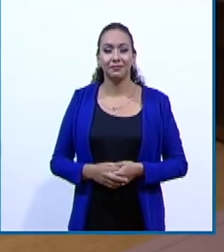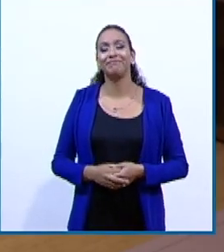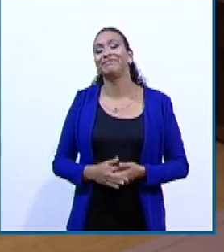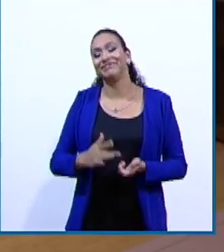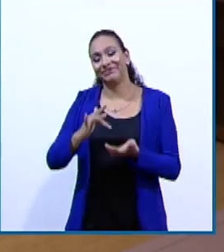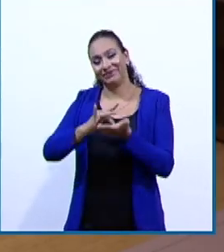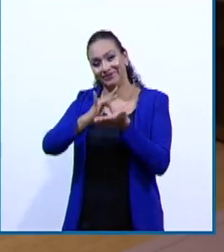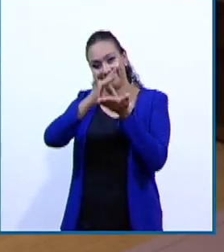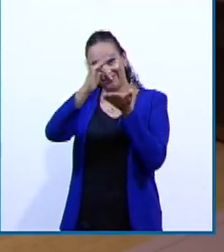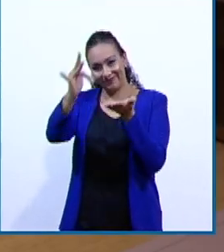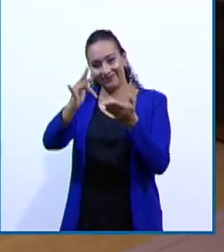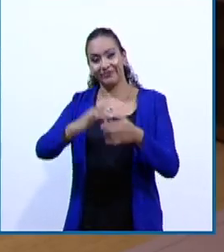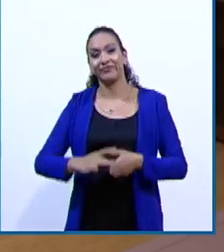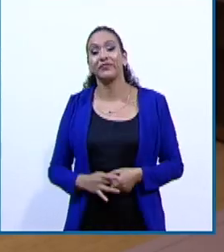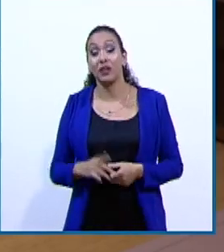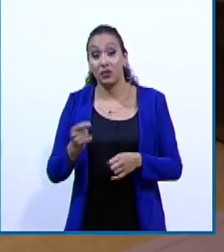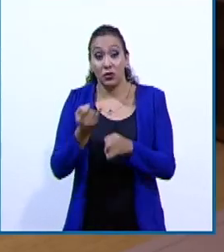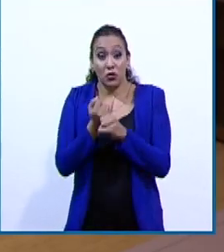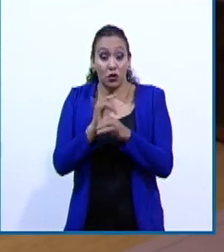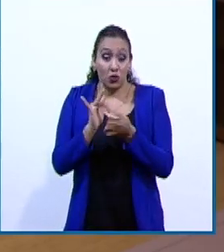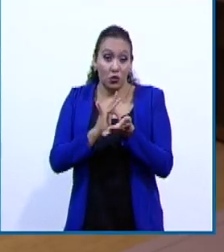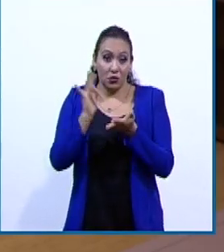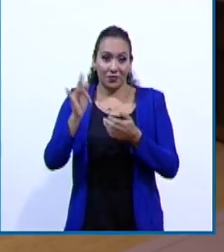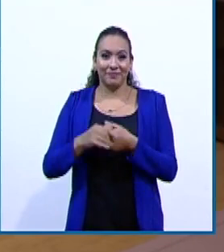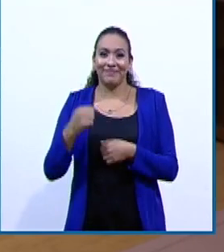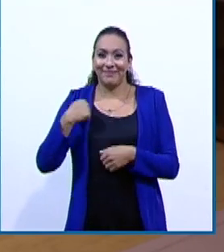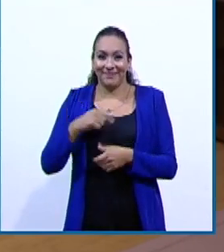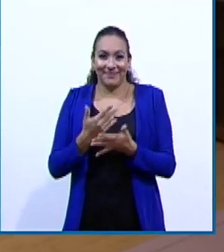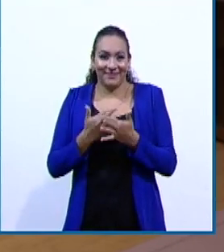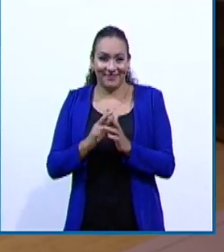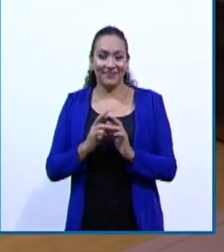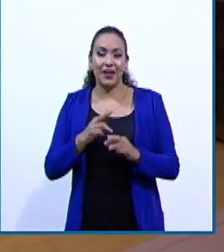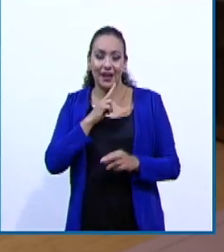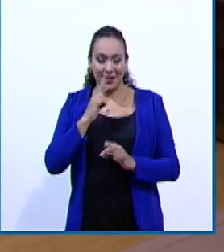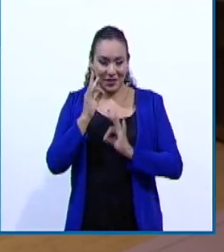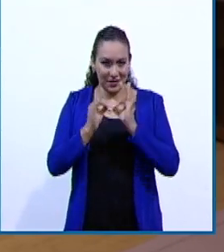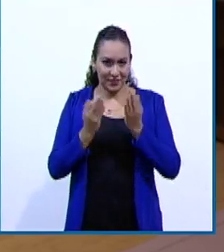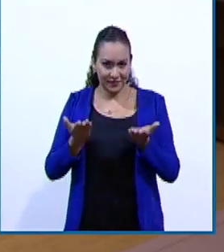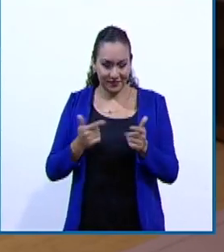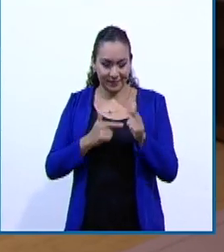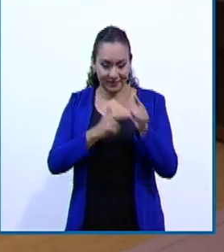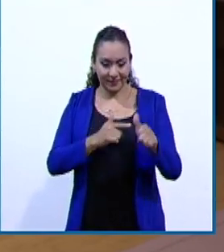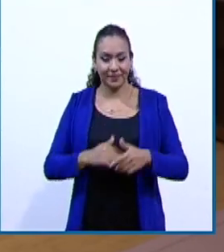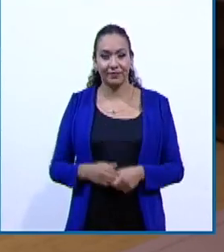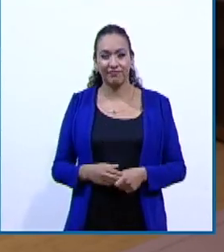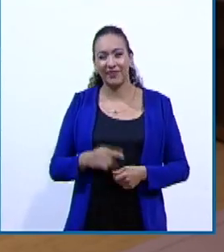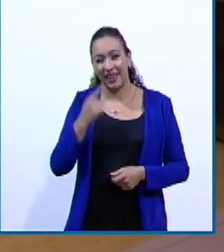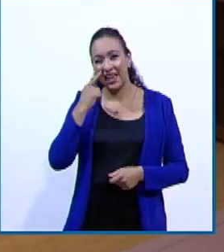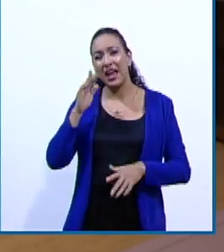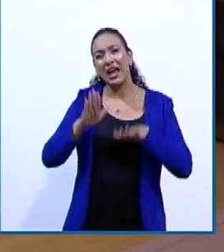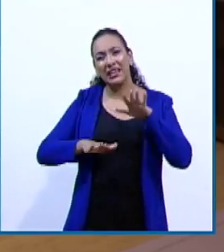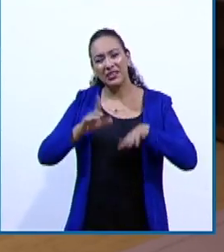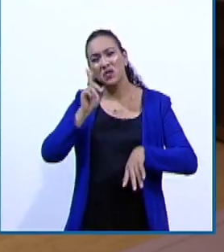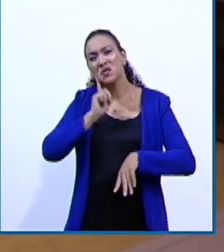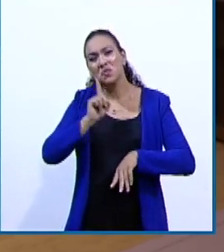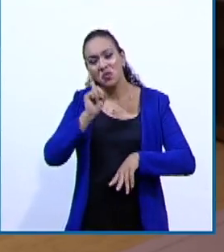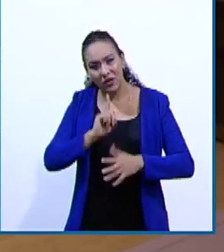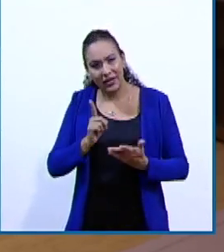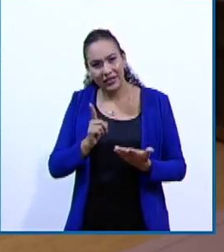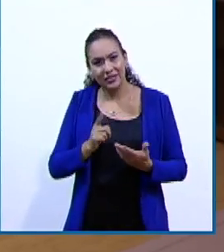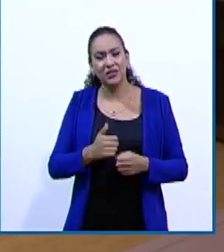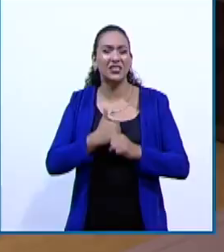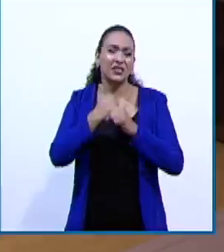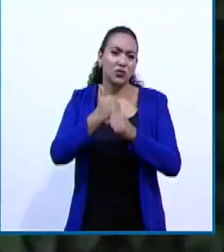Muchas gracias, Juan Carlos, por tu información. Nosotros seguimos con las noticias. En muchas ocasiones las mujeres víctimas de violencia de